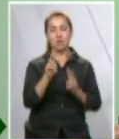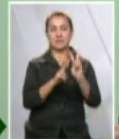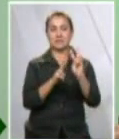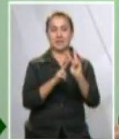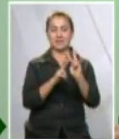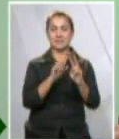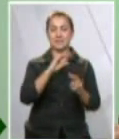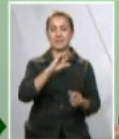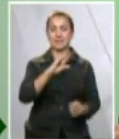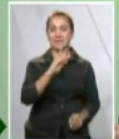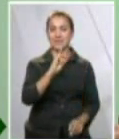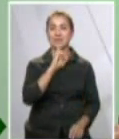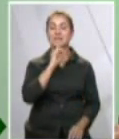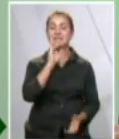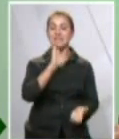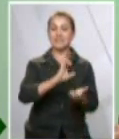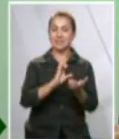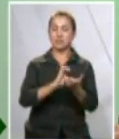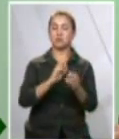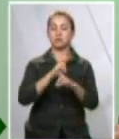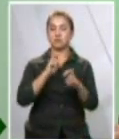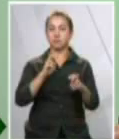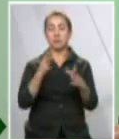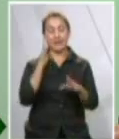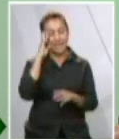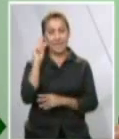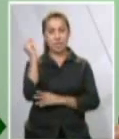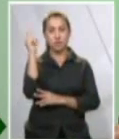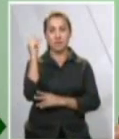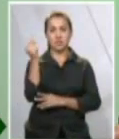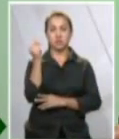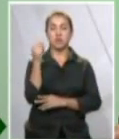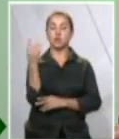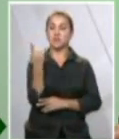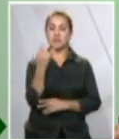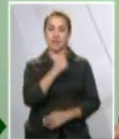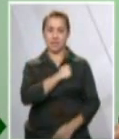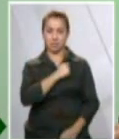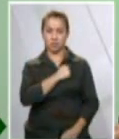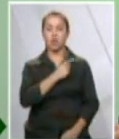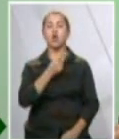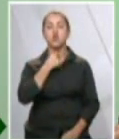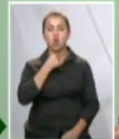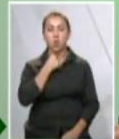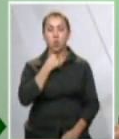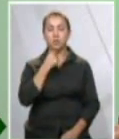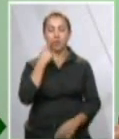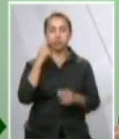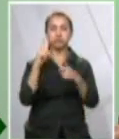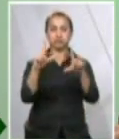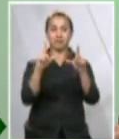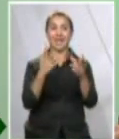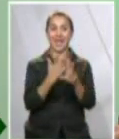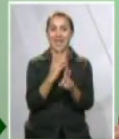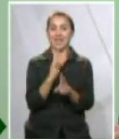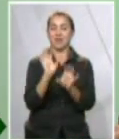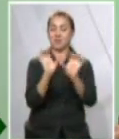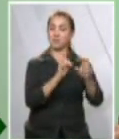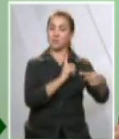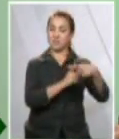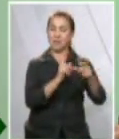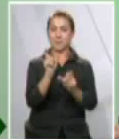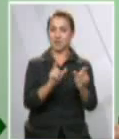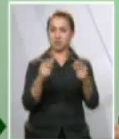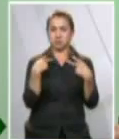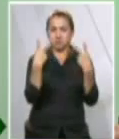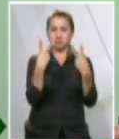en el CDETI, que es el Centro de Investigación de Tecnologías para la Innovación de la Universidad Católica. Nos gusta destacar cuando hay iniciativas positivas, gente que se